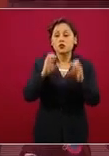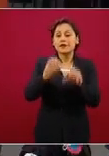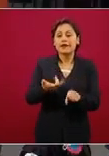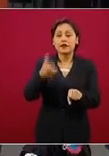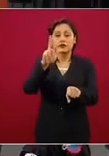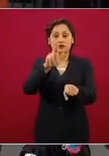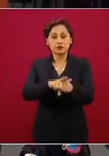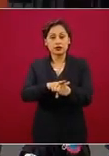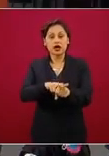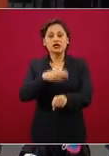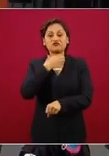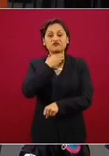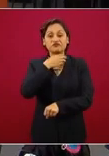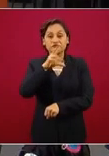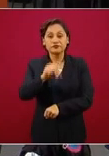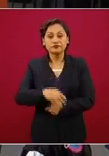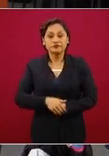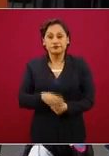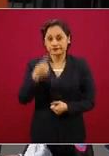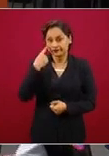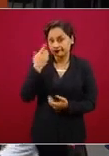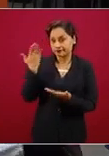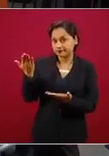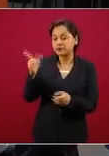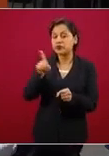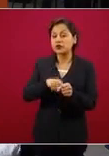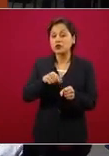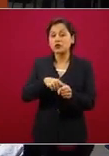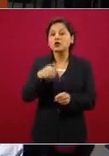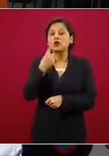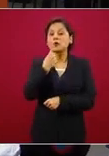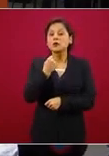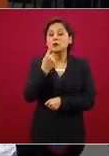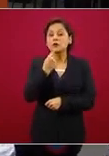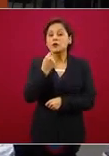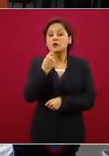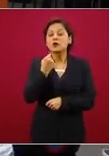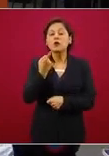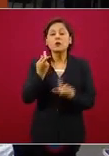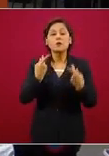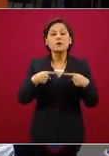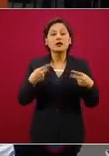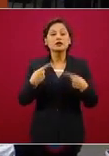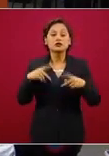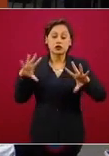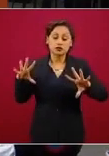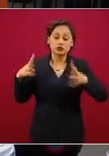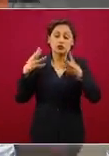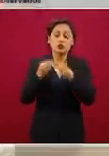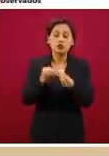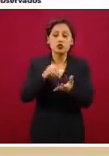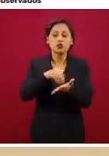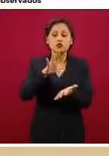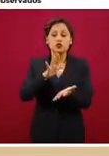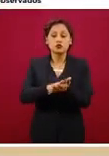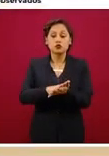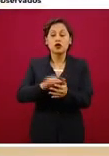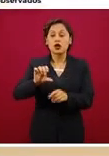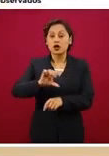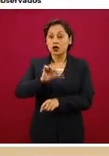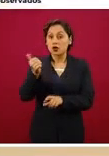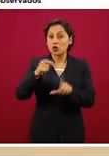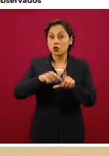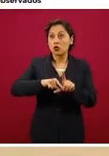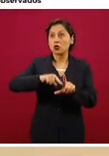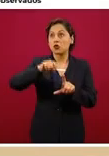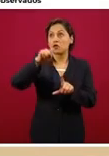manera muy breve, la curva roja que ven ahí es la de casos acumulados, corresponde con esa otra curva roja que habían